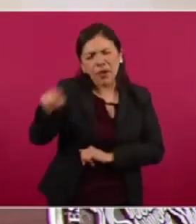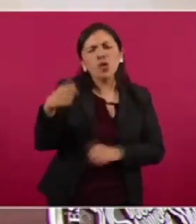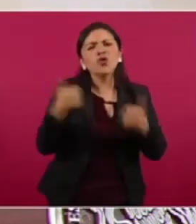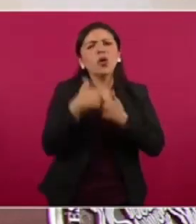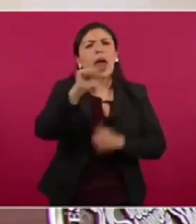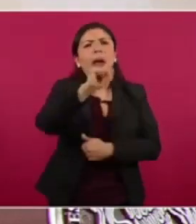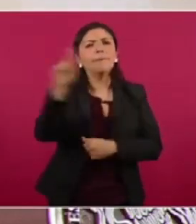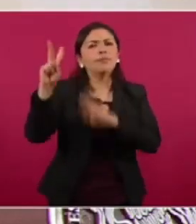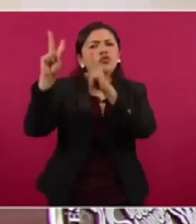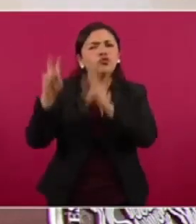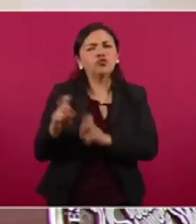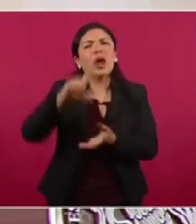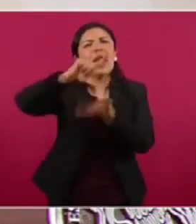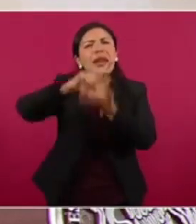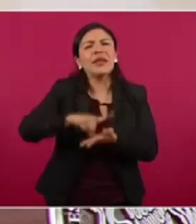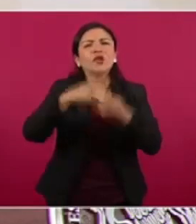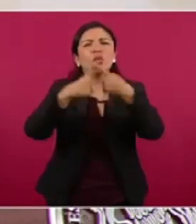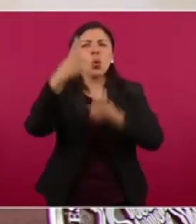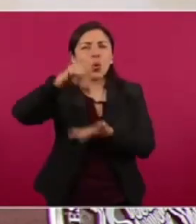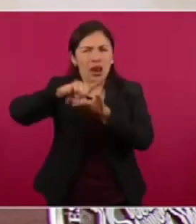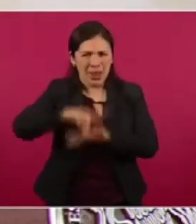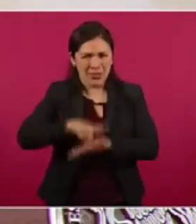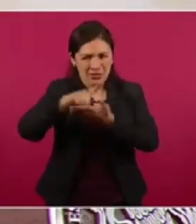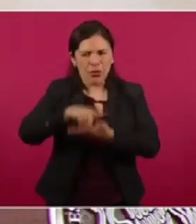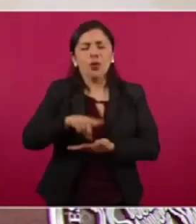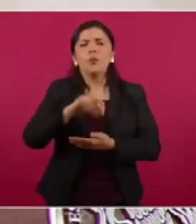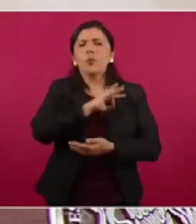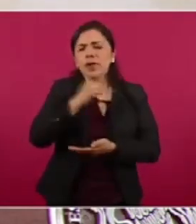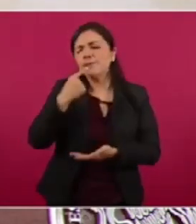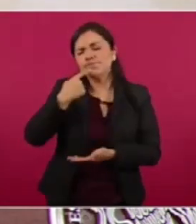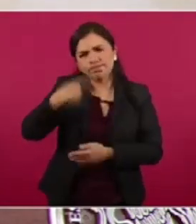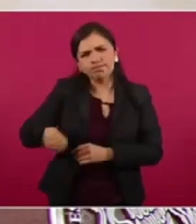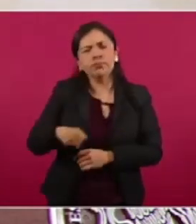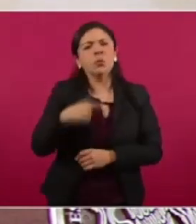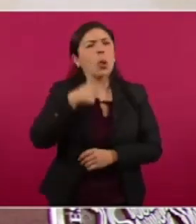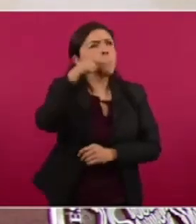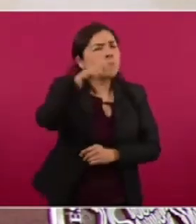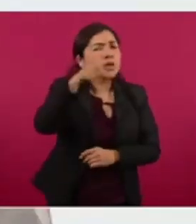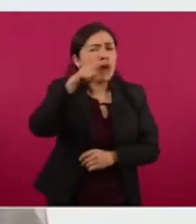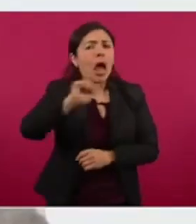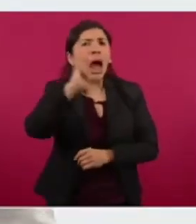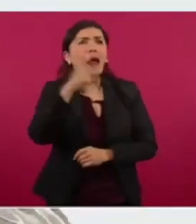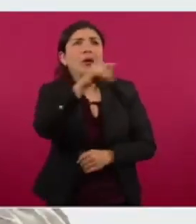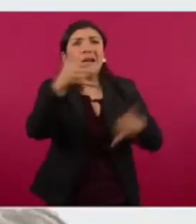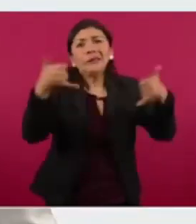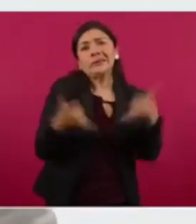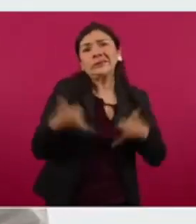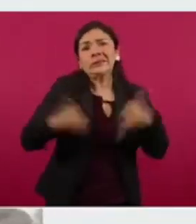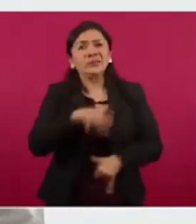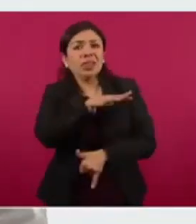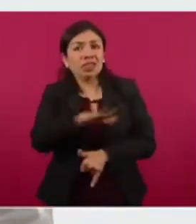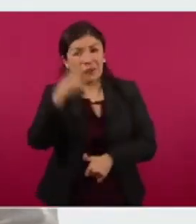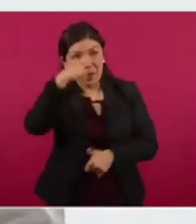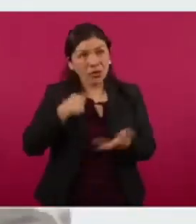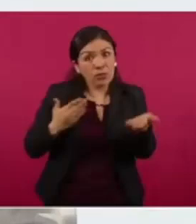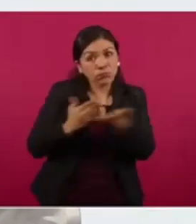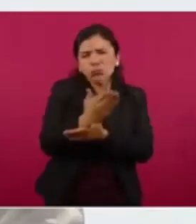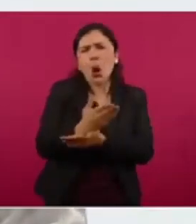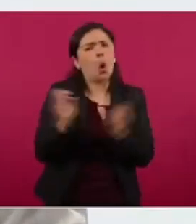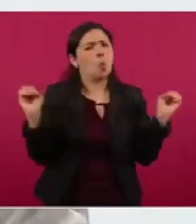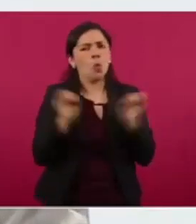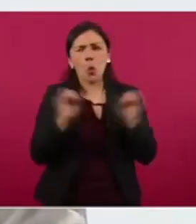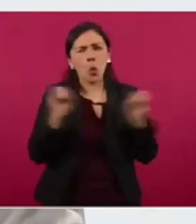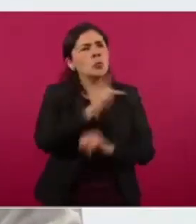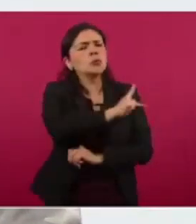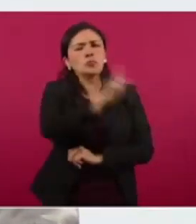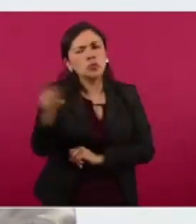la app de litro por litro. No encontramos ninguna objeción ni ninguna irregularidad especial,